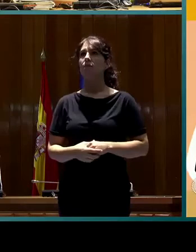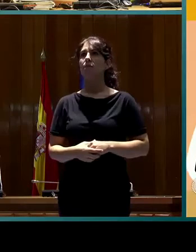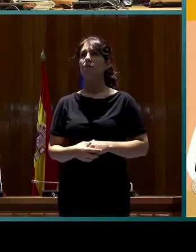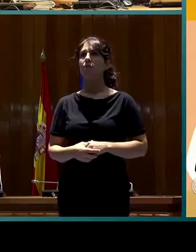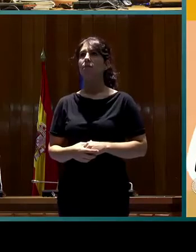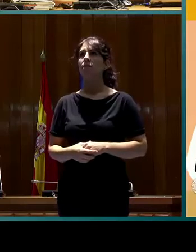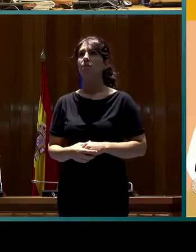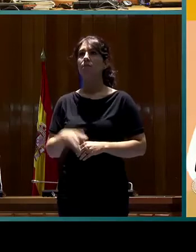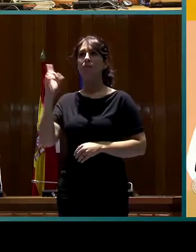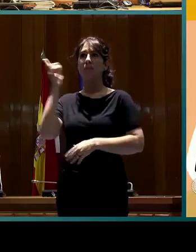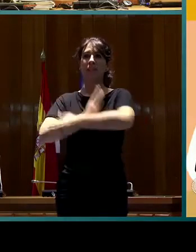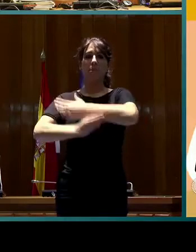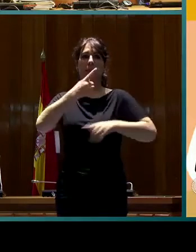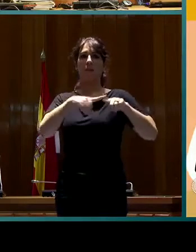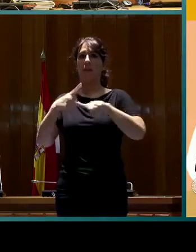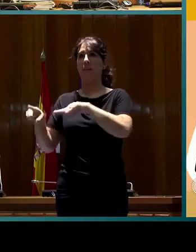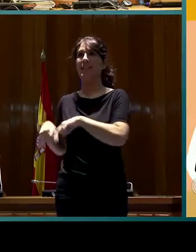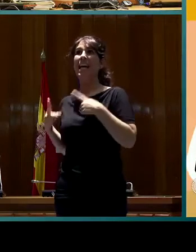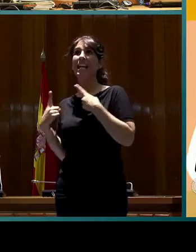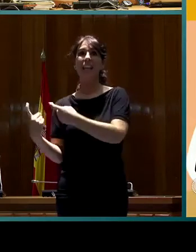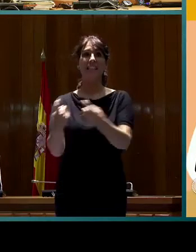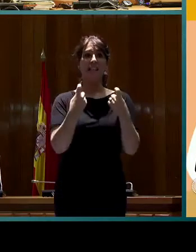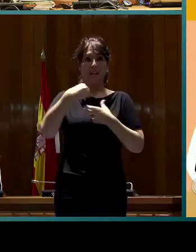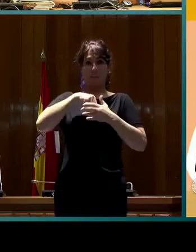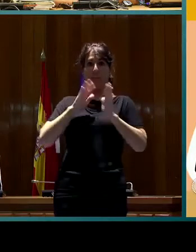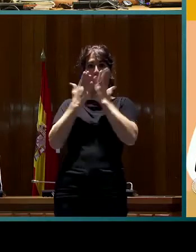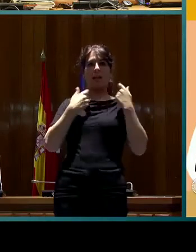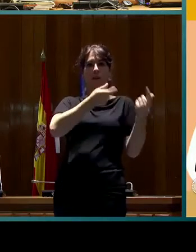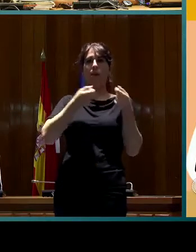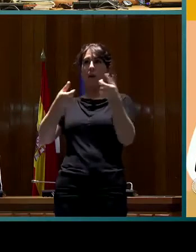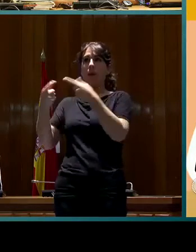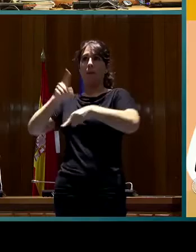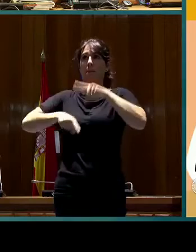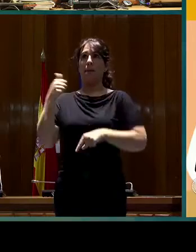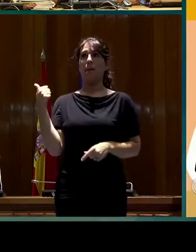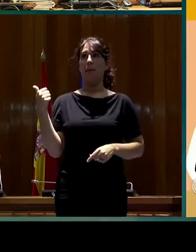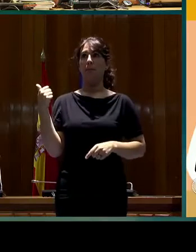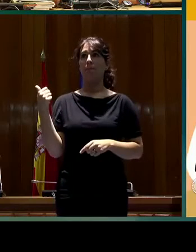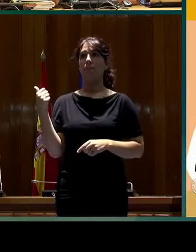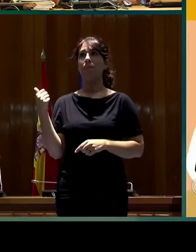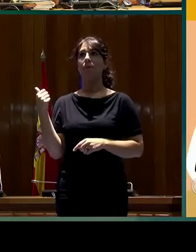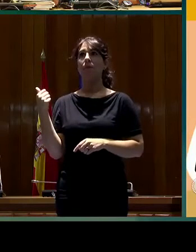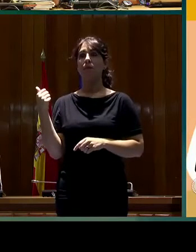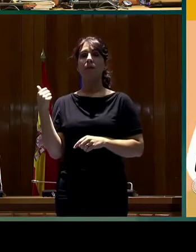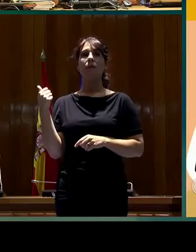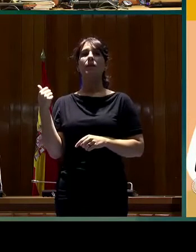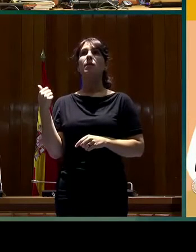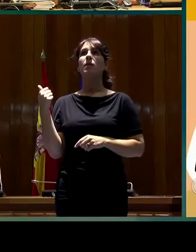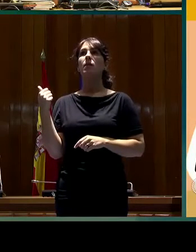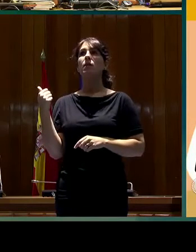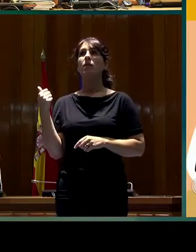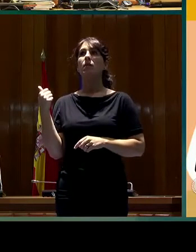Sobre las discapacidades y las necesidades que se tendrían que cubrir desde las bibliotecas, pues sería, sobre todo lo que hemos hablado, ¿no? Pues